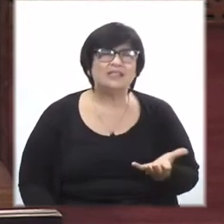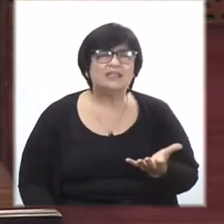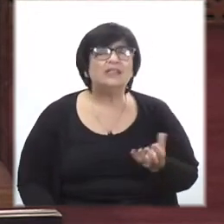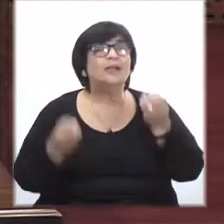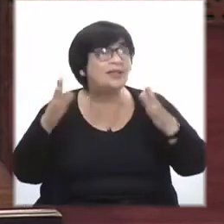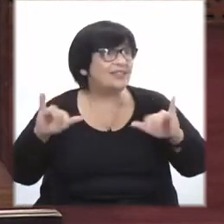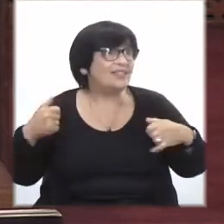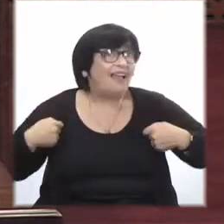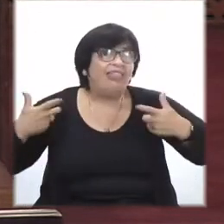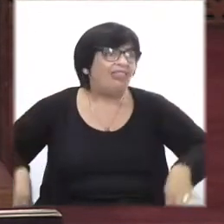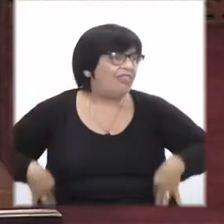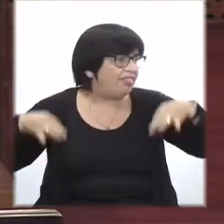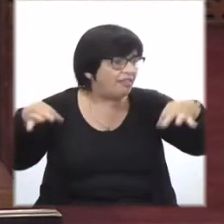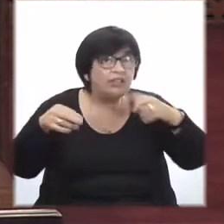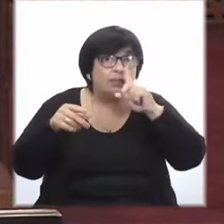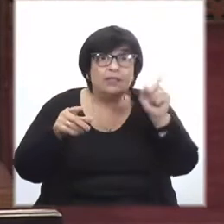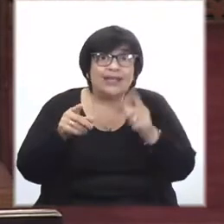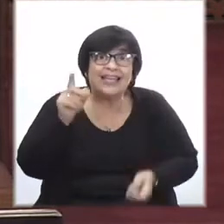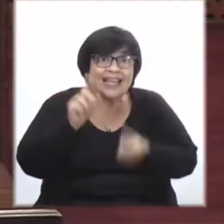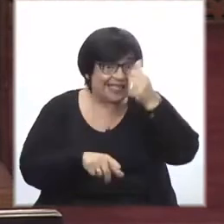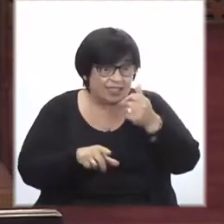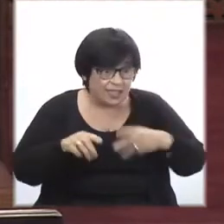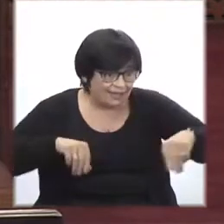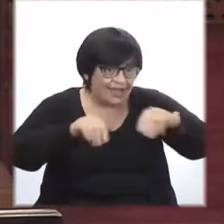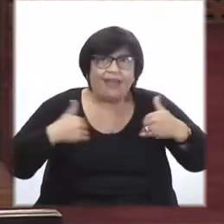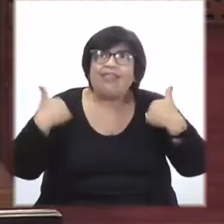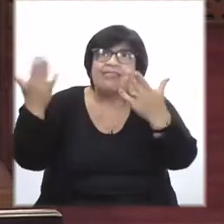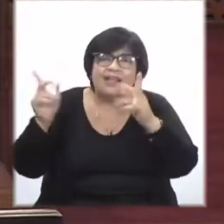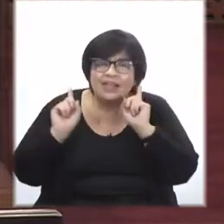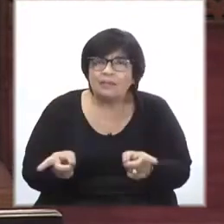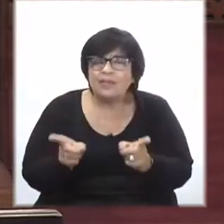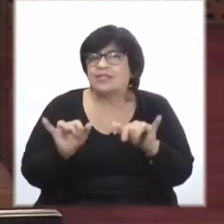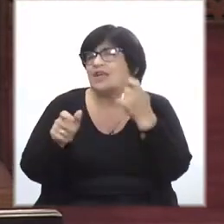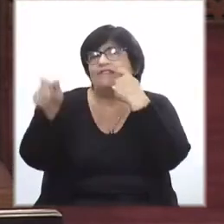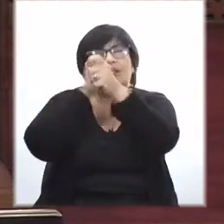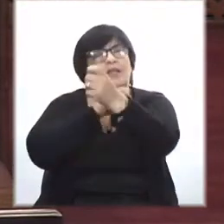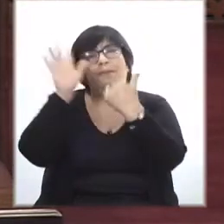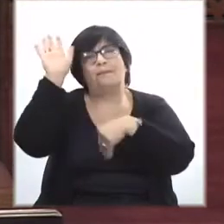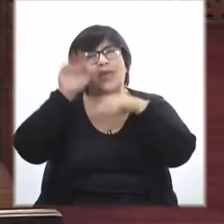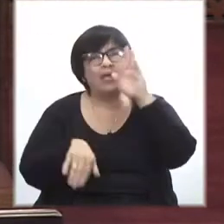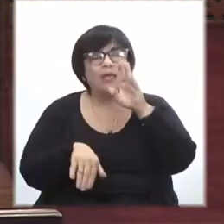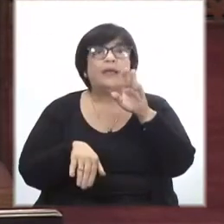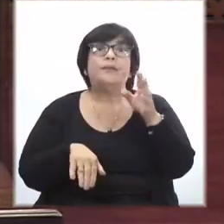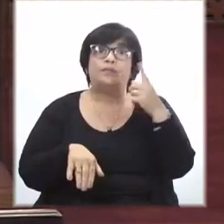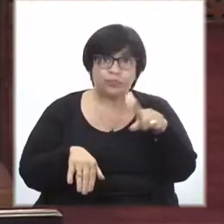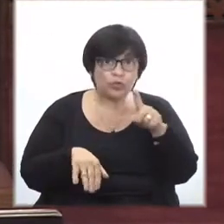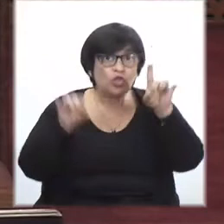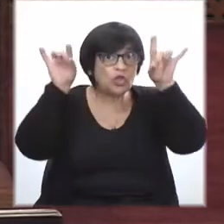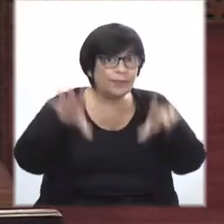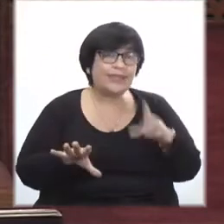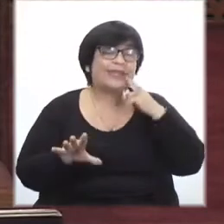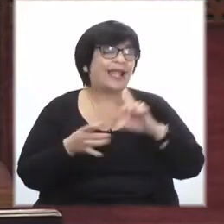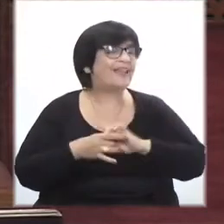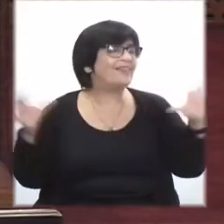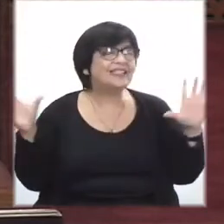ya le hemos dado casi todo. ¿Será la tierra que nos queda? Puesto que ya hemos vendido una parte importante. En realidad se trata de la libertad